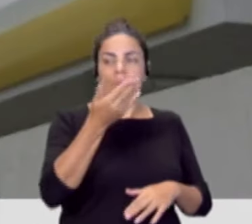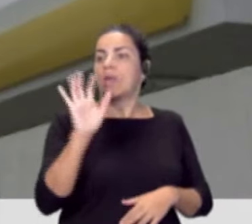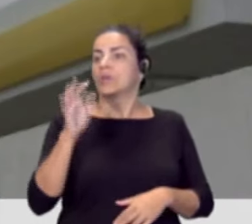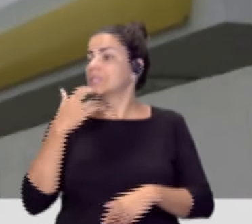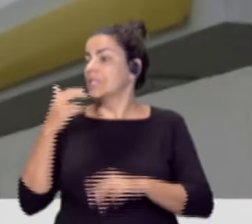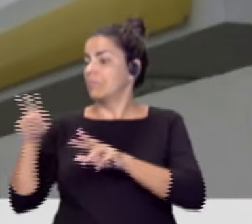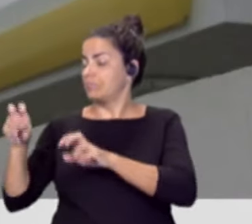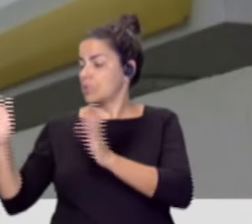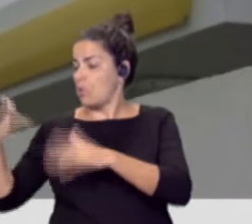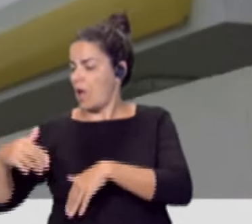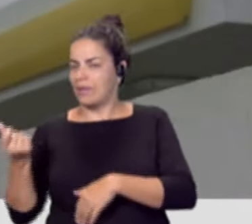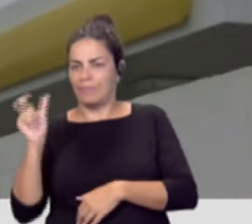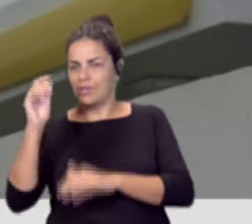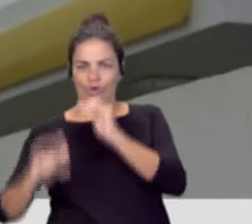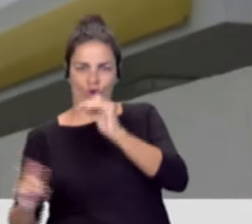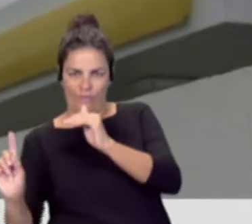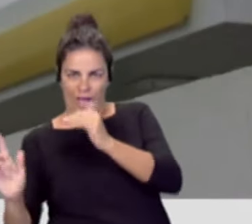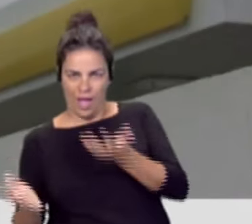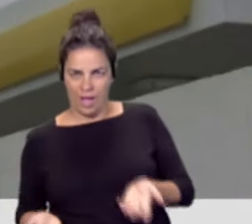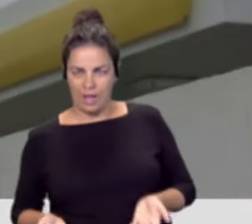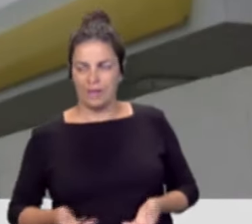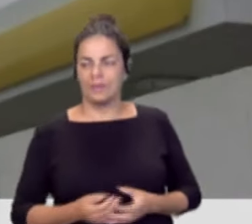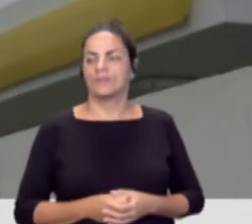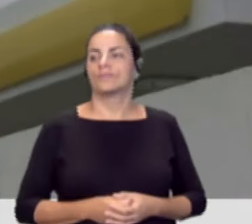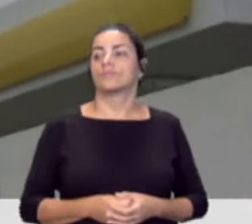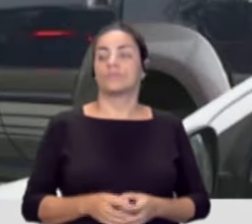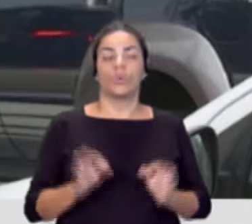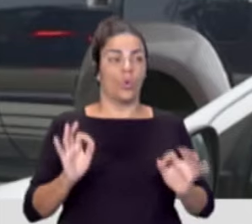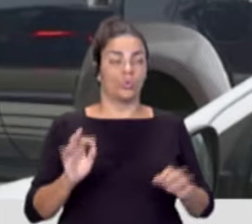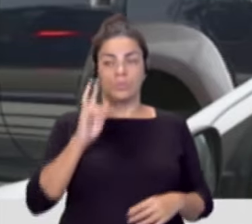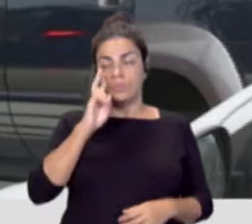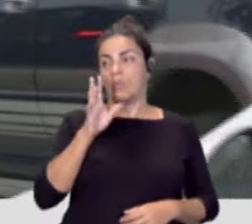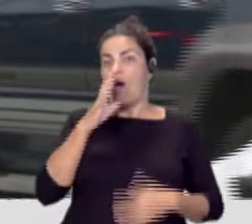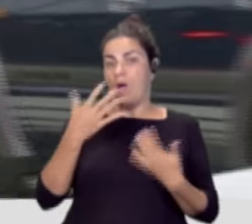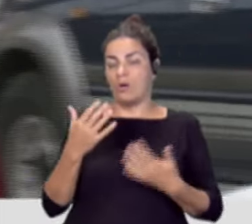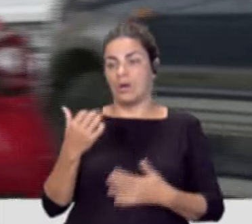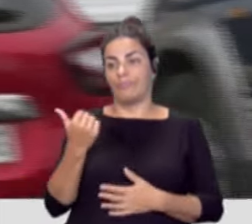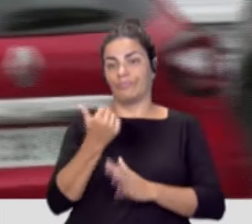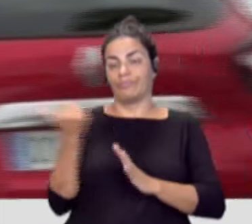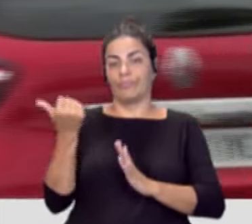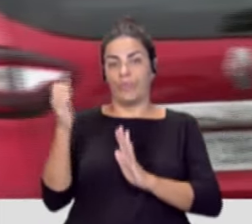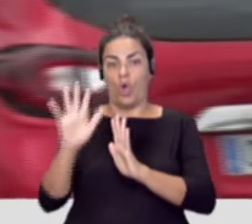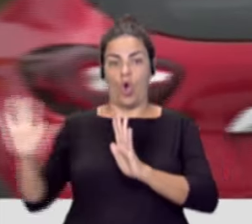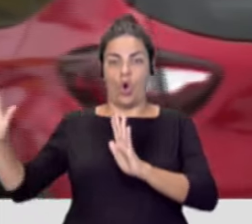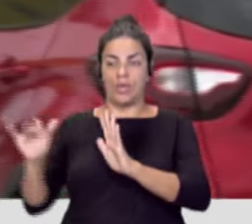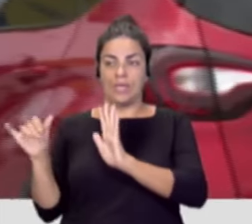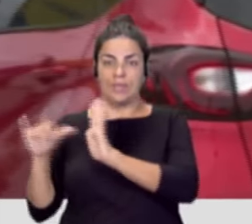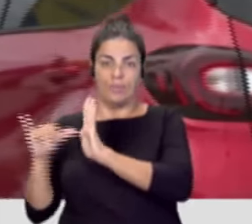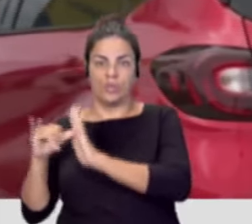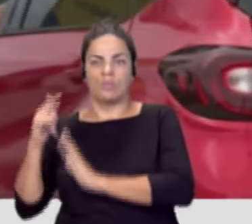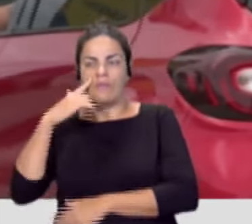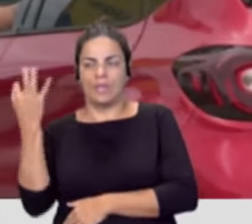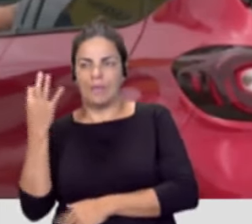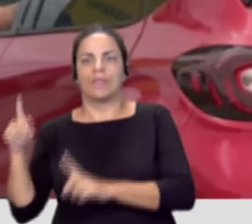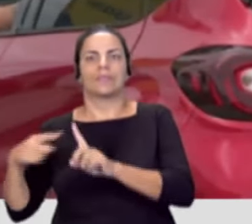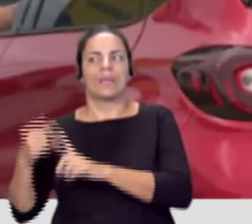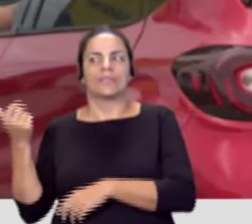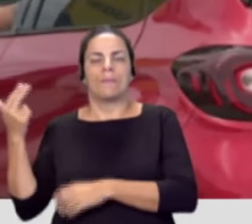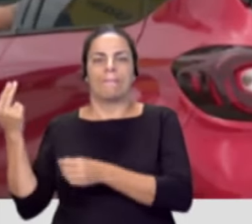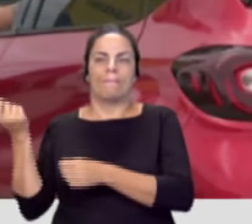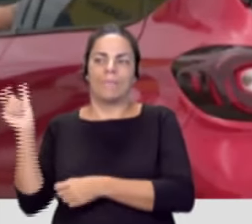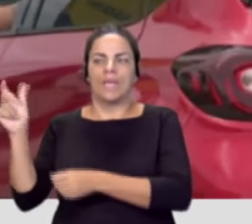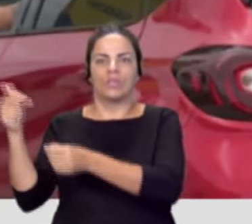por cierto, estamos mirando a lo que está ocurriendo a día de hoy en Oriente Próximo y mirando a ver qué pasaba con el precio del petróleo y cómo nos condicionaba. De